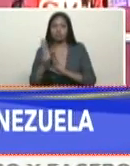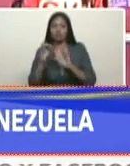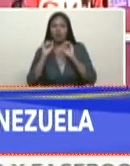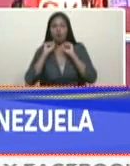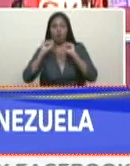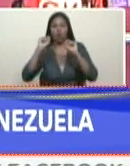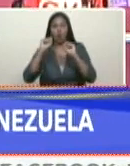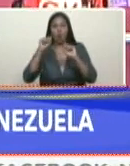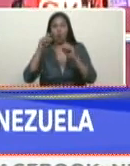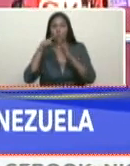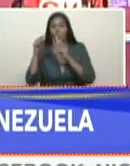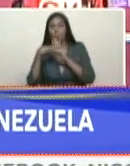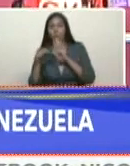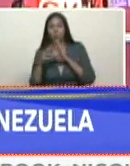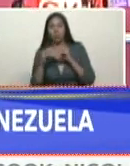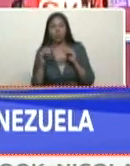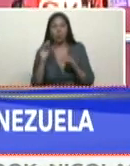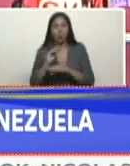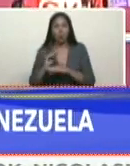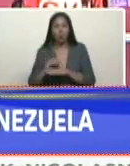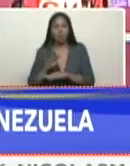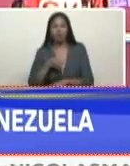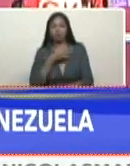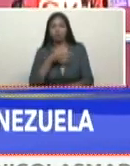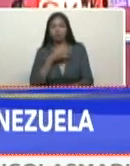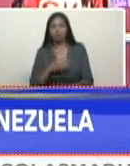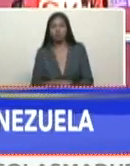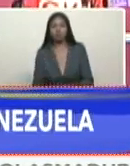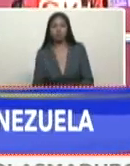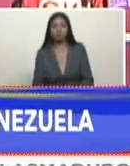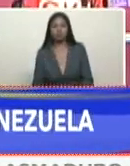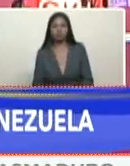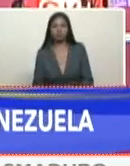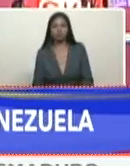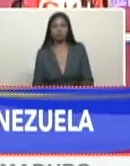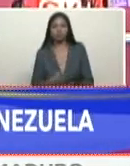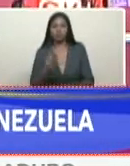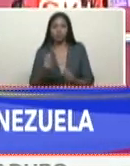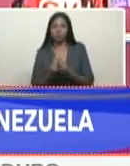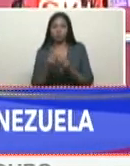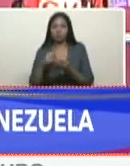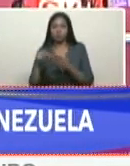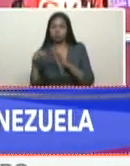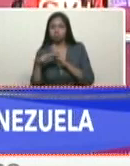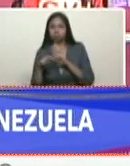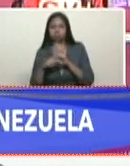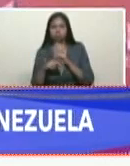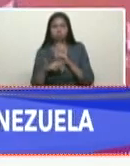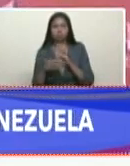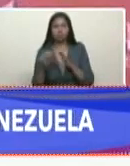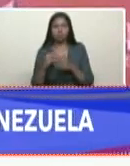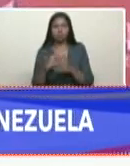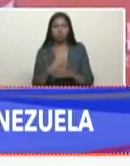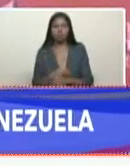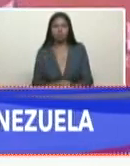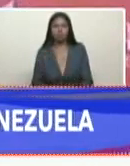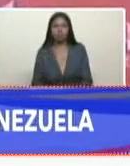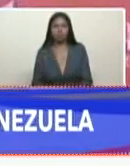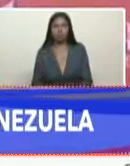nuevos desafíos en materia de protección social. Se me hace un conjunto de propuestas. La